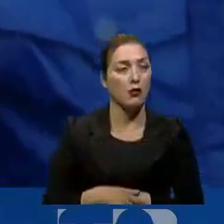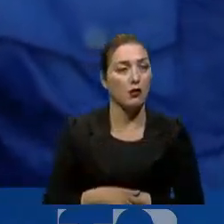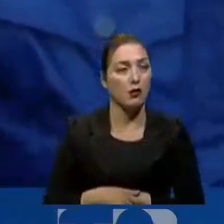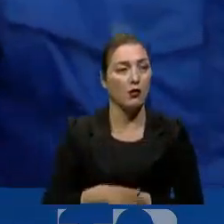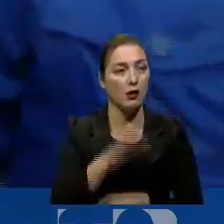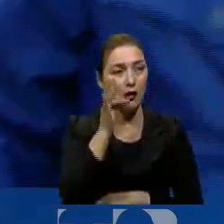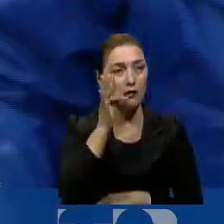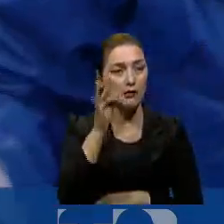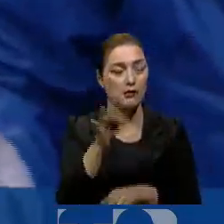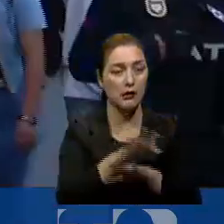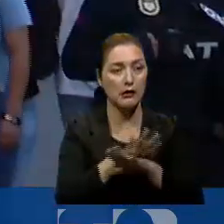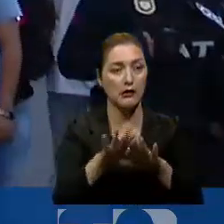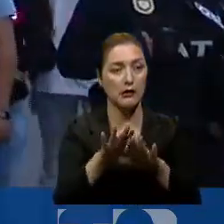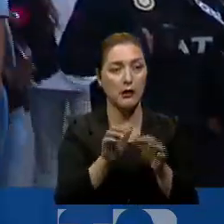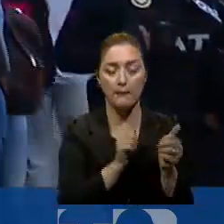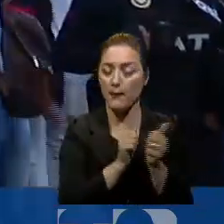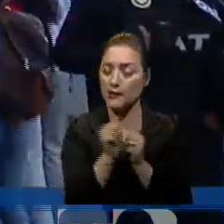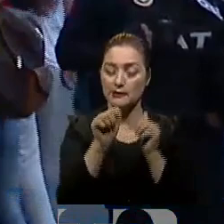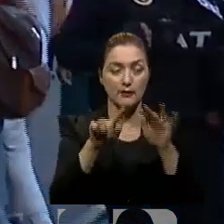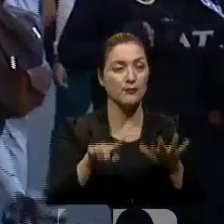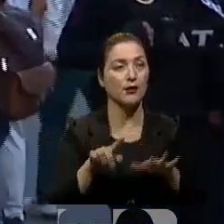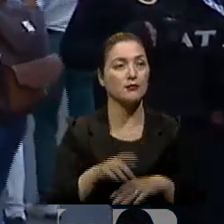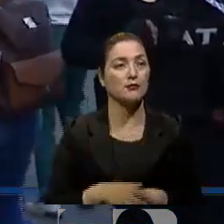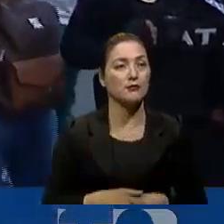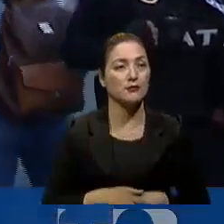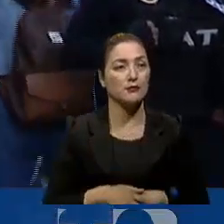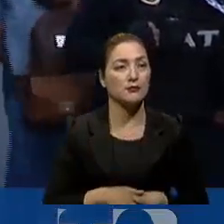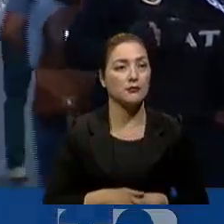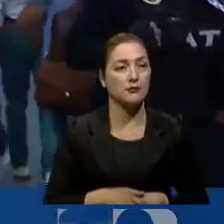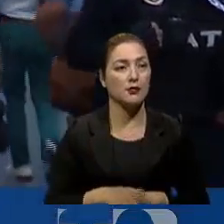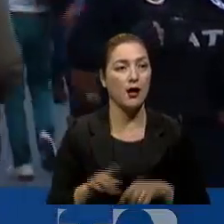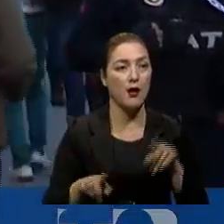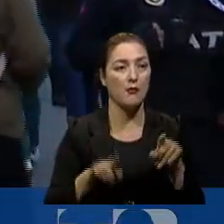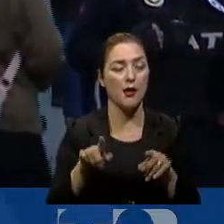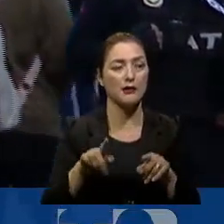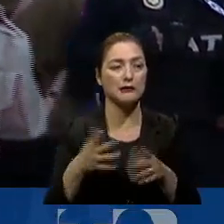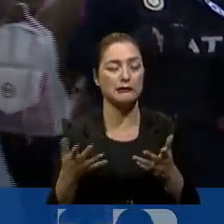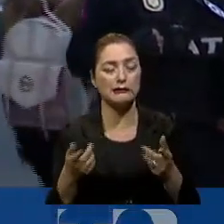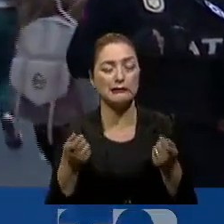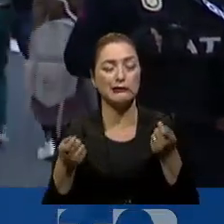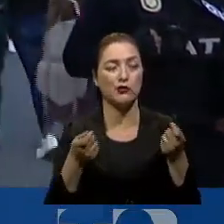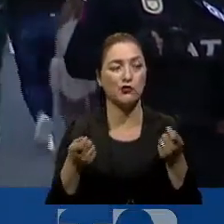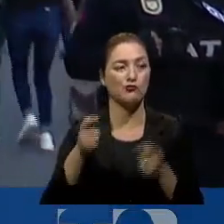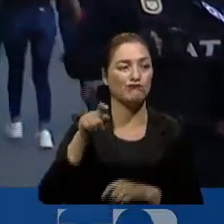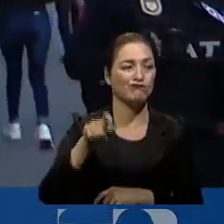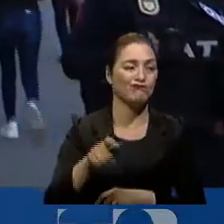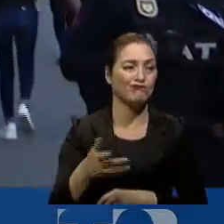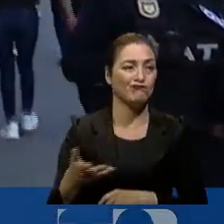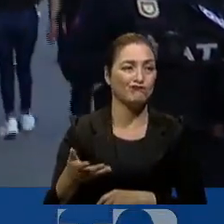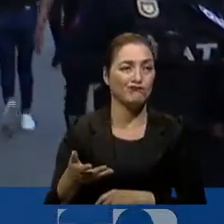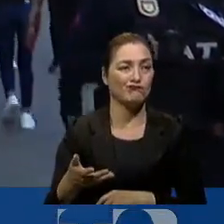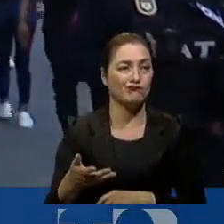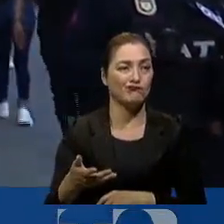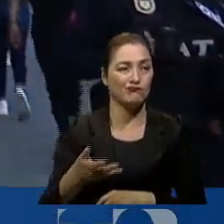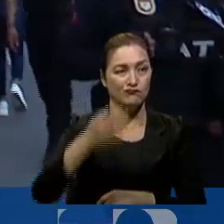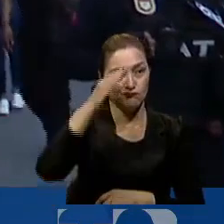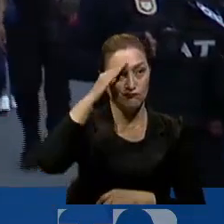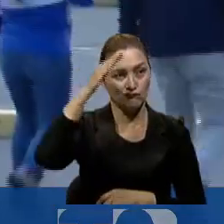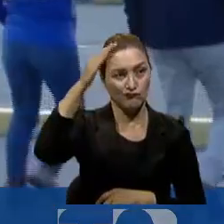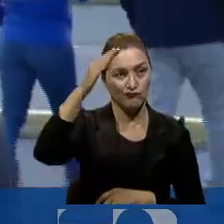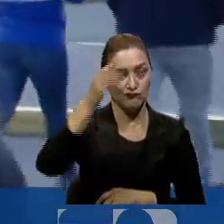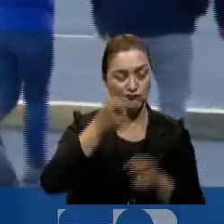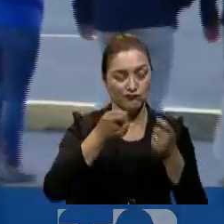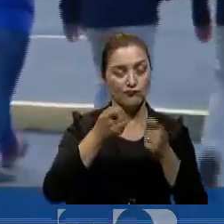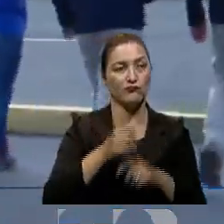dar exámenes y pasé el semestre. Si son necesarios, a veces suele descontrolarse y sí es necesaria un poco la intervención de la fuerza